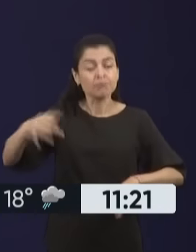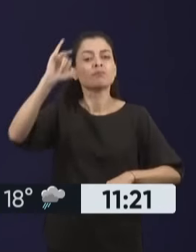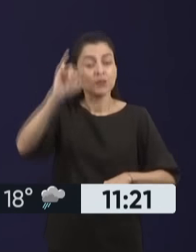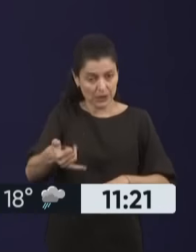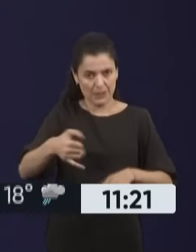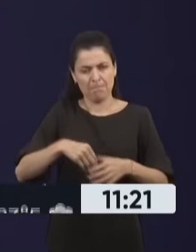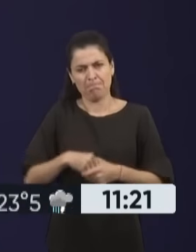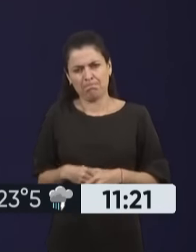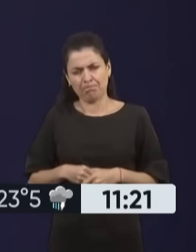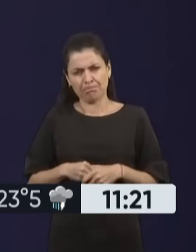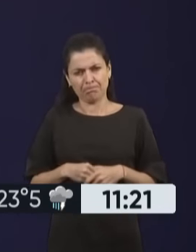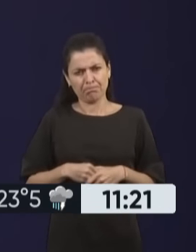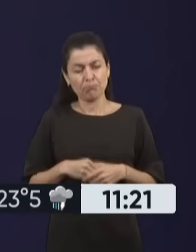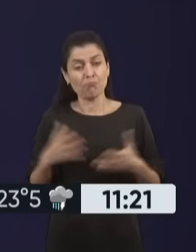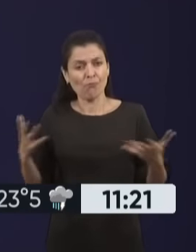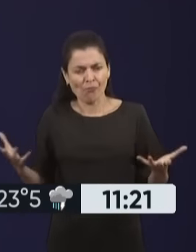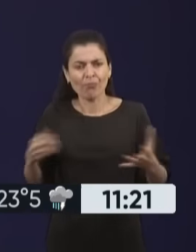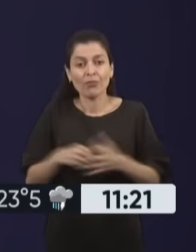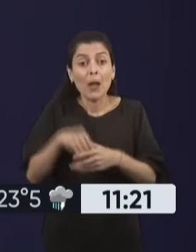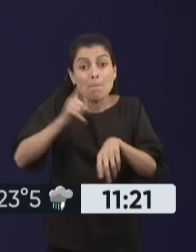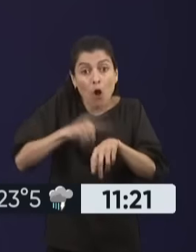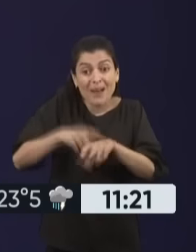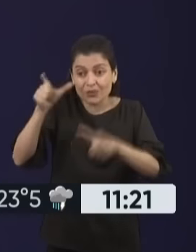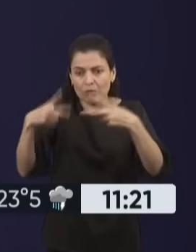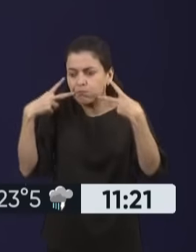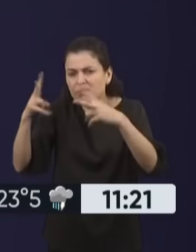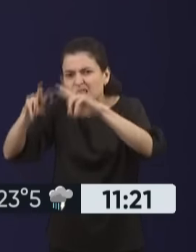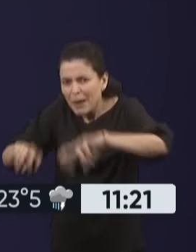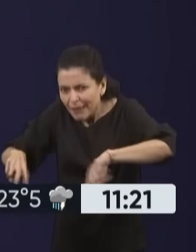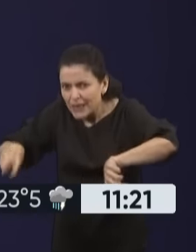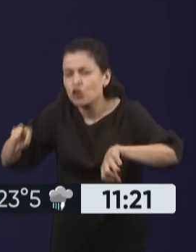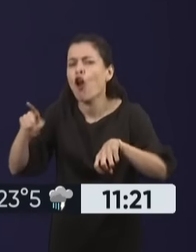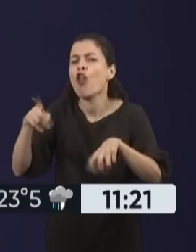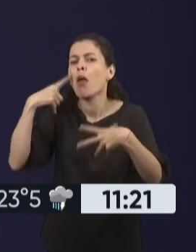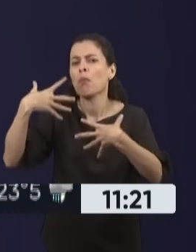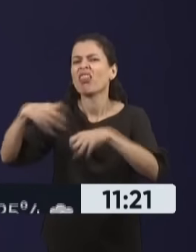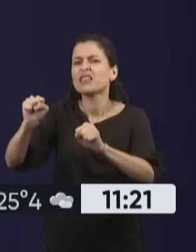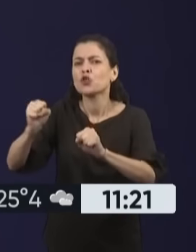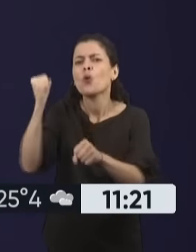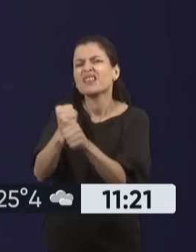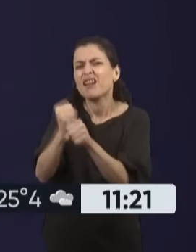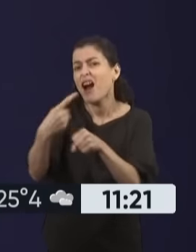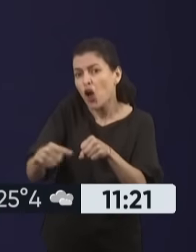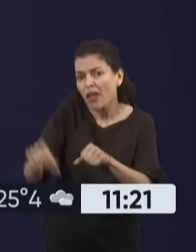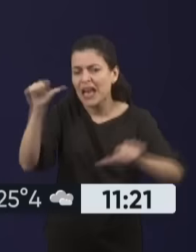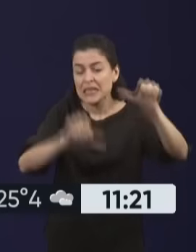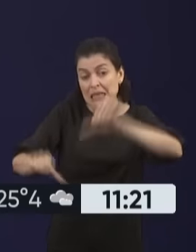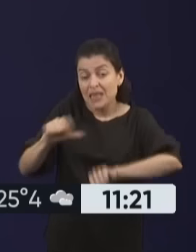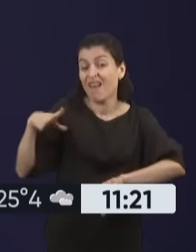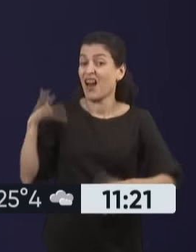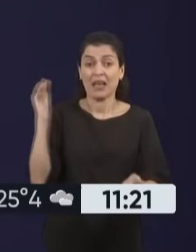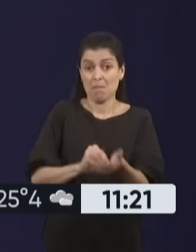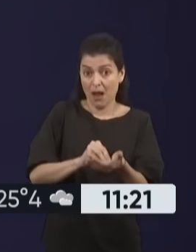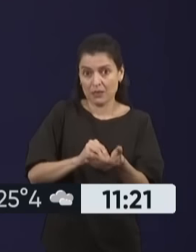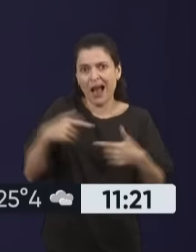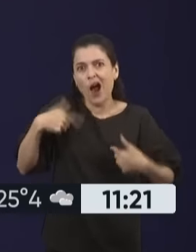en la en la visita o en la inspección Así que cuando no no sé cuando tenga el informe definitivo